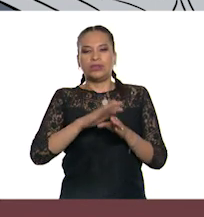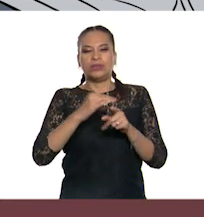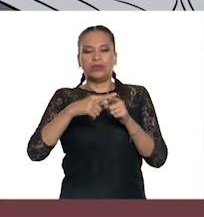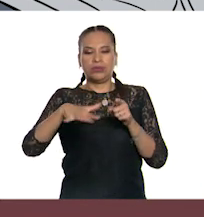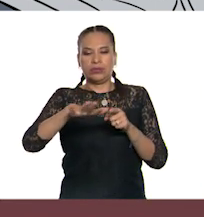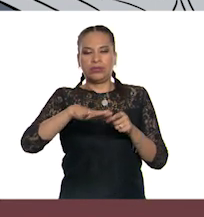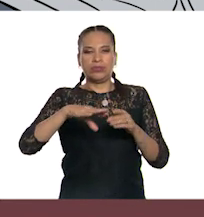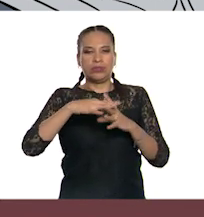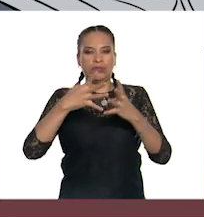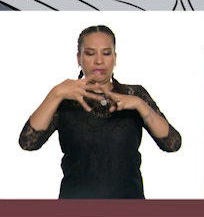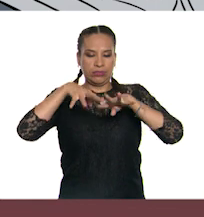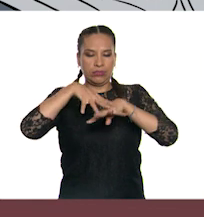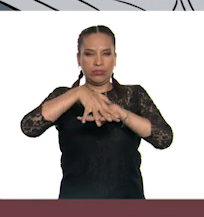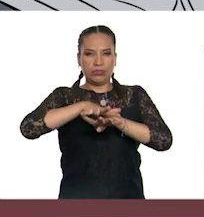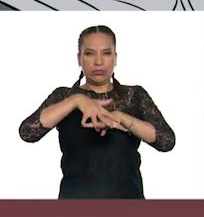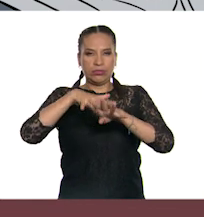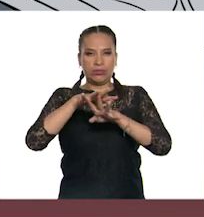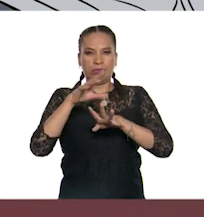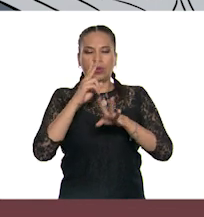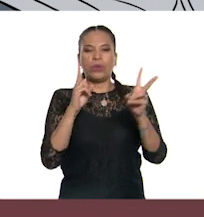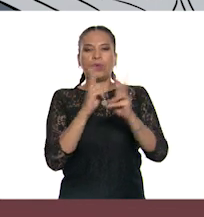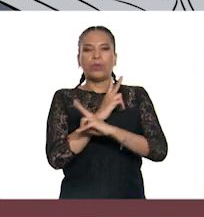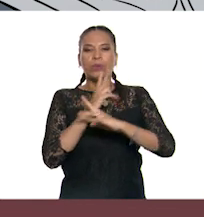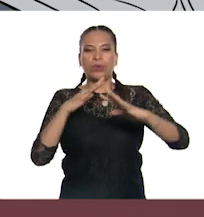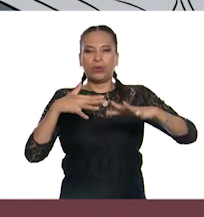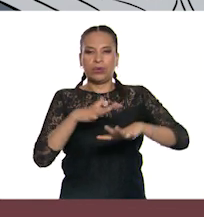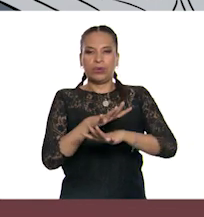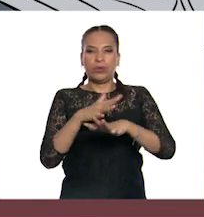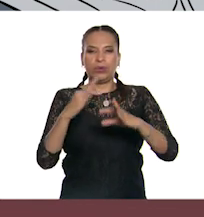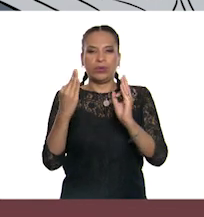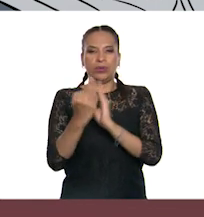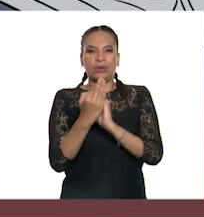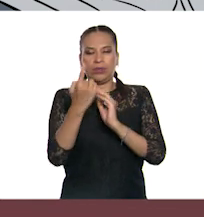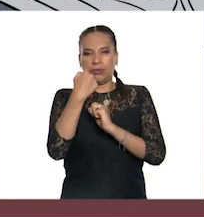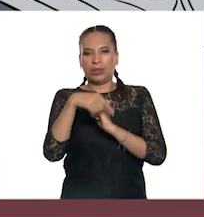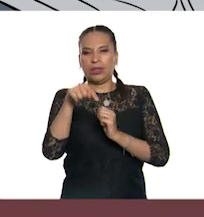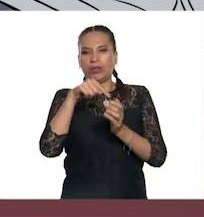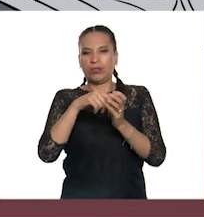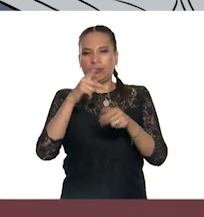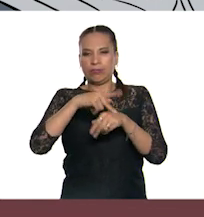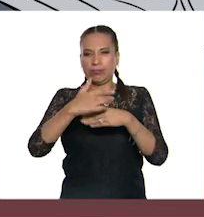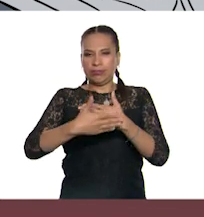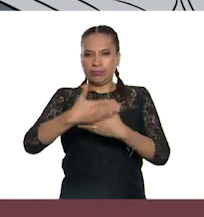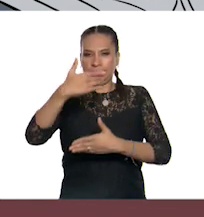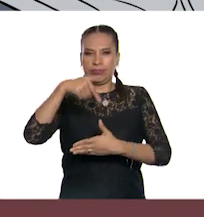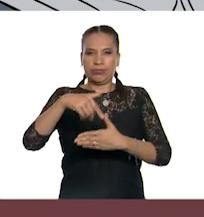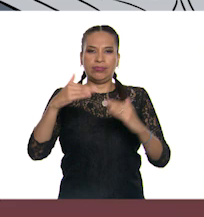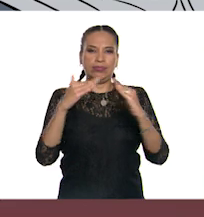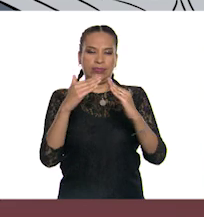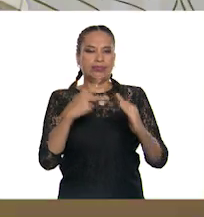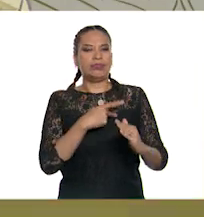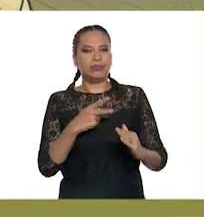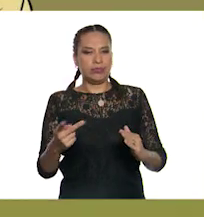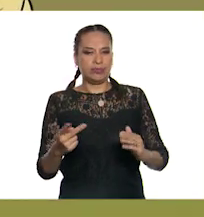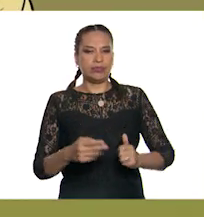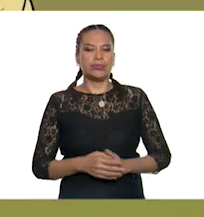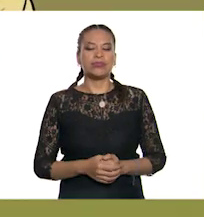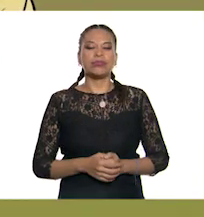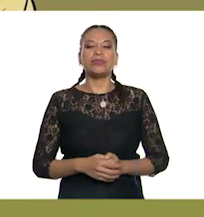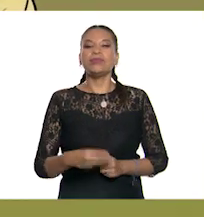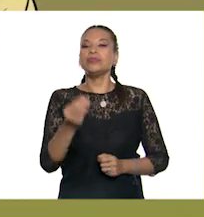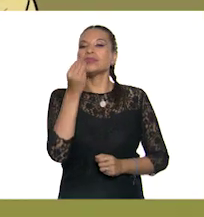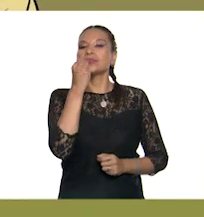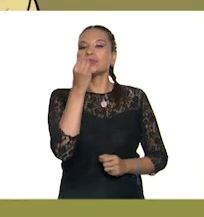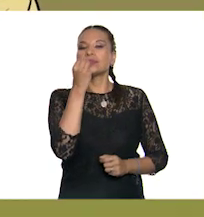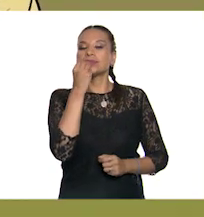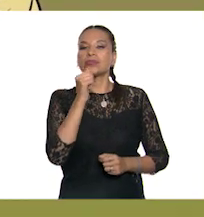chiribitil formado con ramas que filtraban el aire y que se hallaban respaldando en una de las paredes de las tablas de la pobre choza. Se